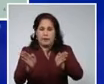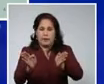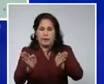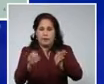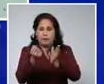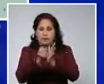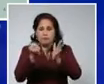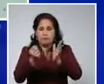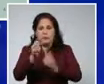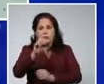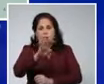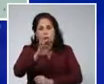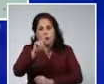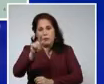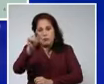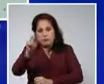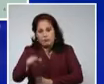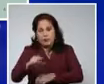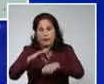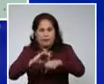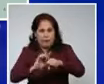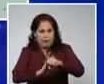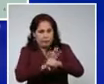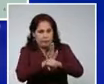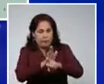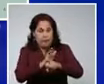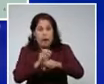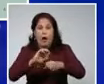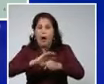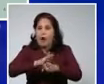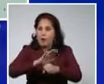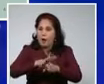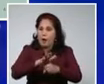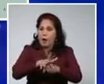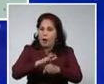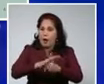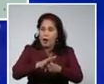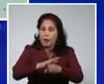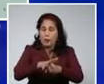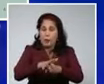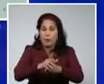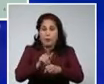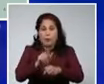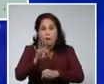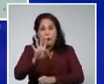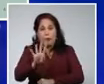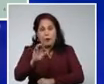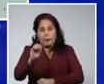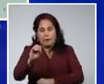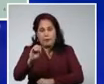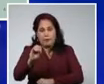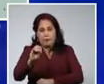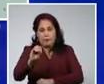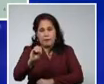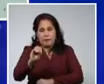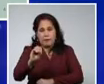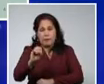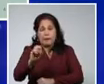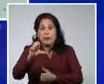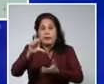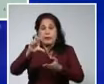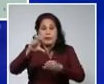diagnostican 41 casos autóctonos, en Arroyo Naranjo 40, en Centro